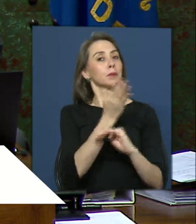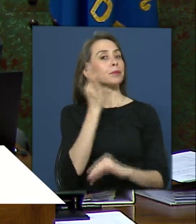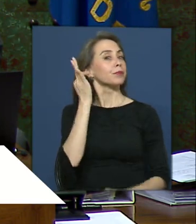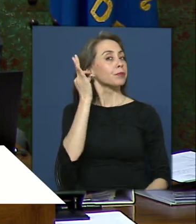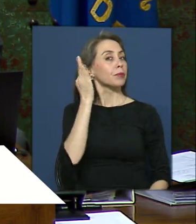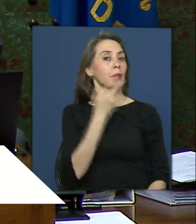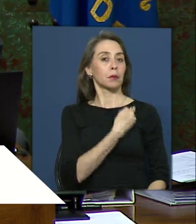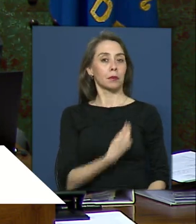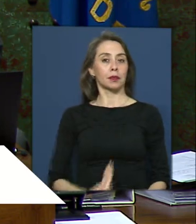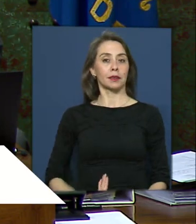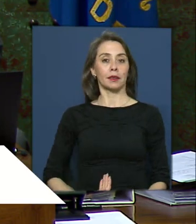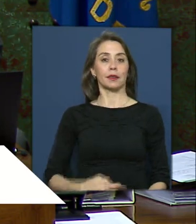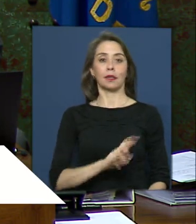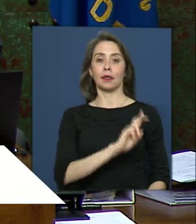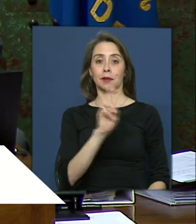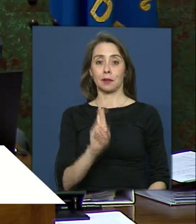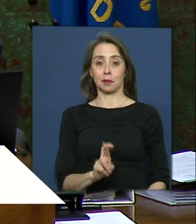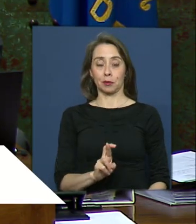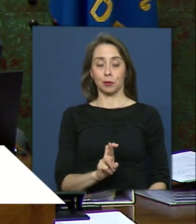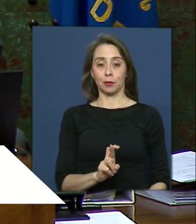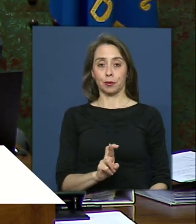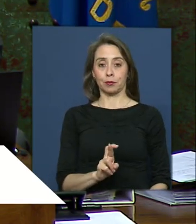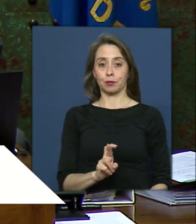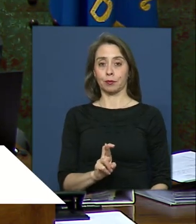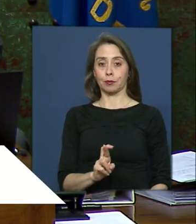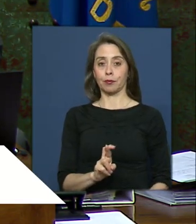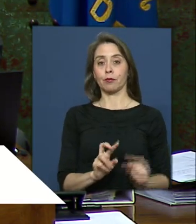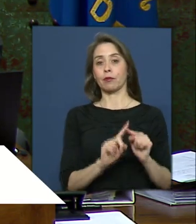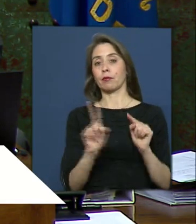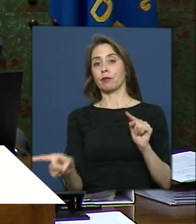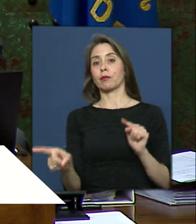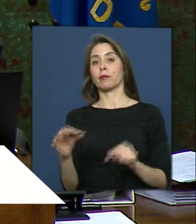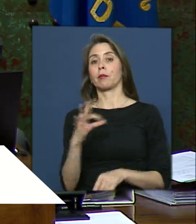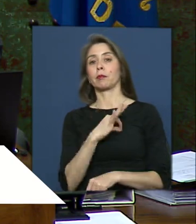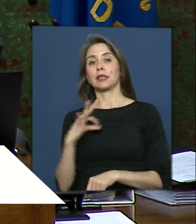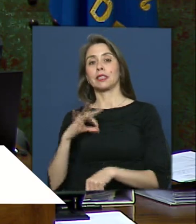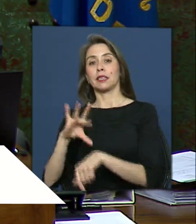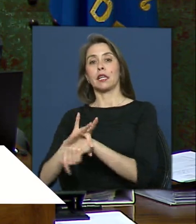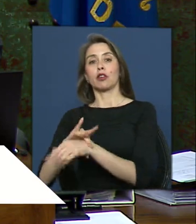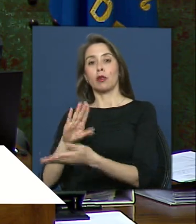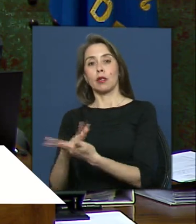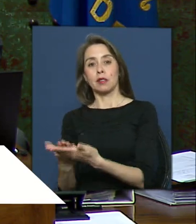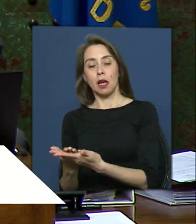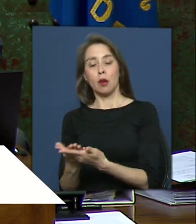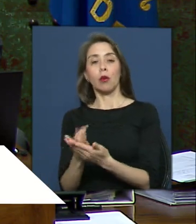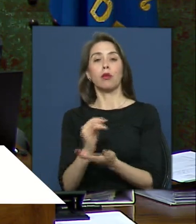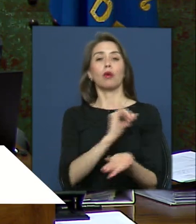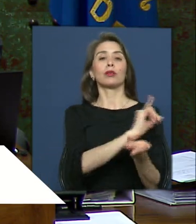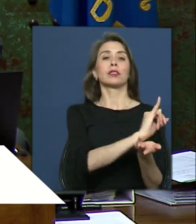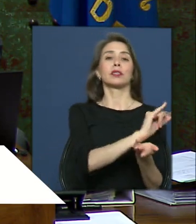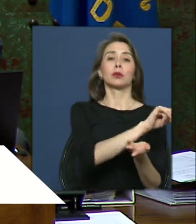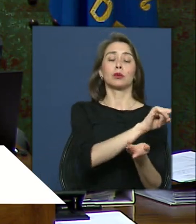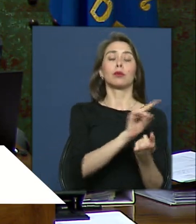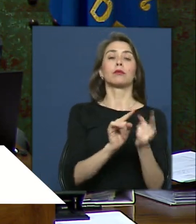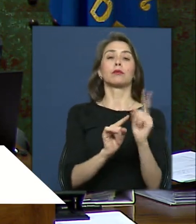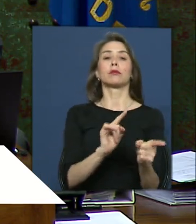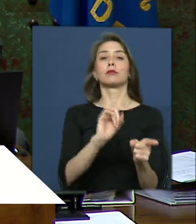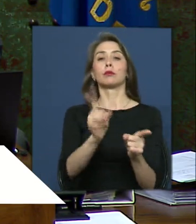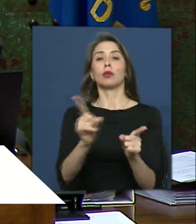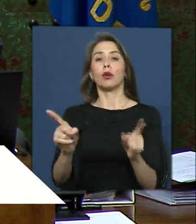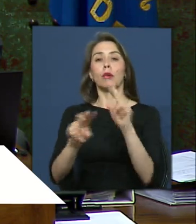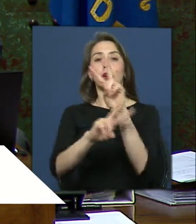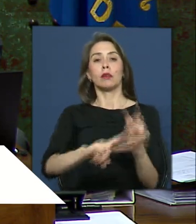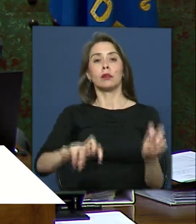excelencia la Presidenta de la República que mediante el Ministerio de Salud o el organismo competente instruya u ordene todos los